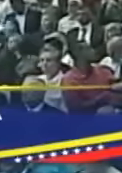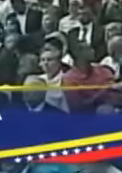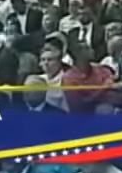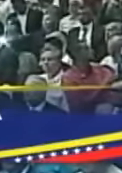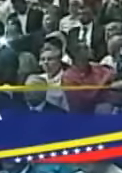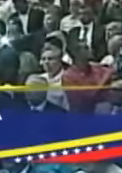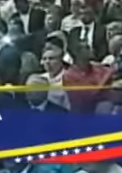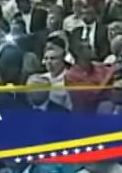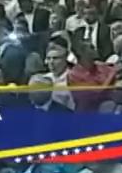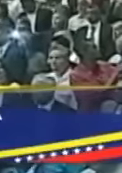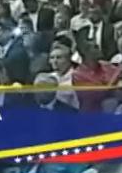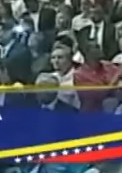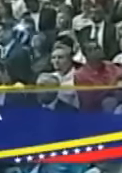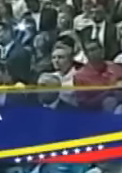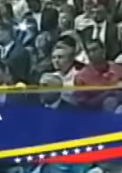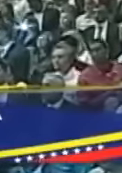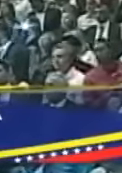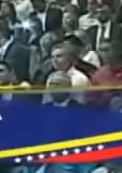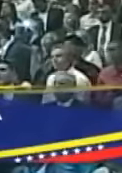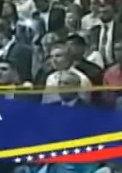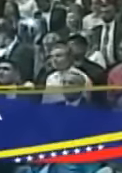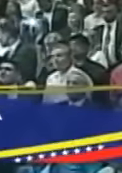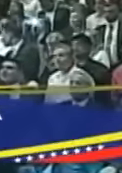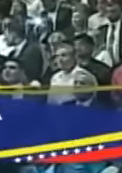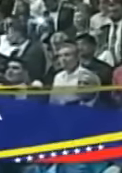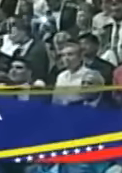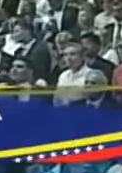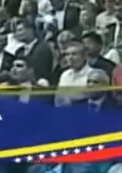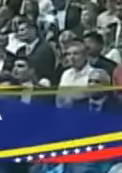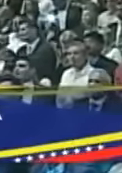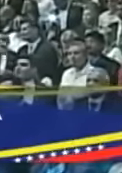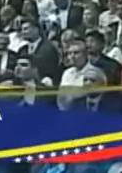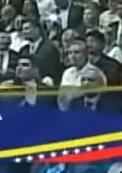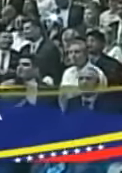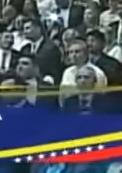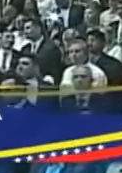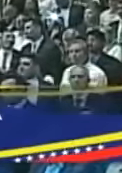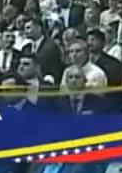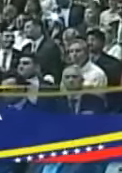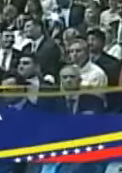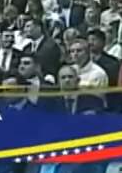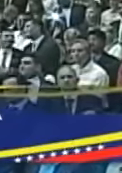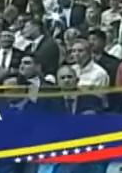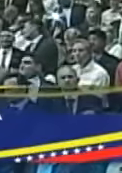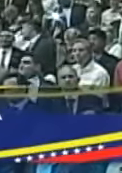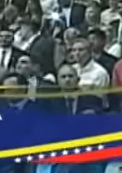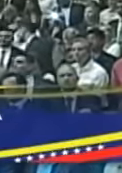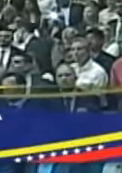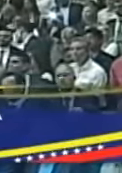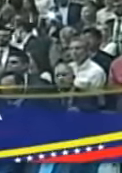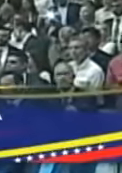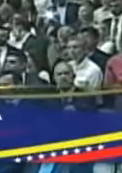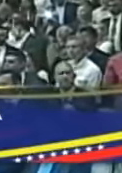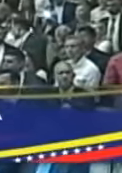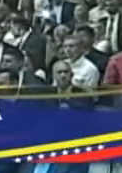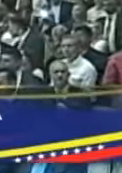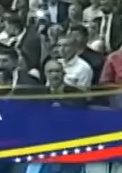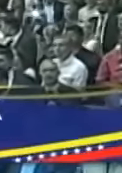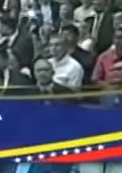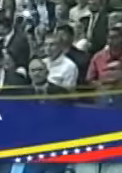ExxonMobil y a otras transnacionales en un mar que aún no está delimitado. Nuestro país ha apegado a la